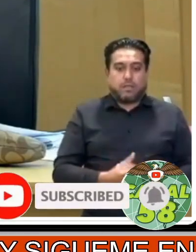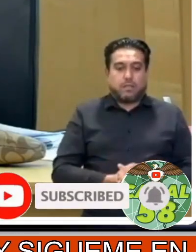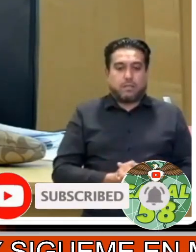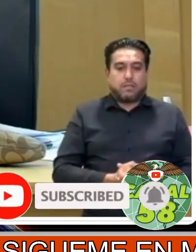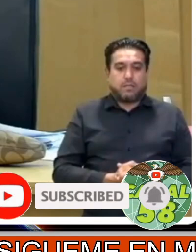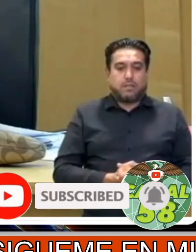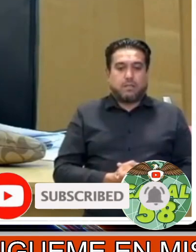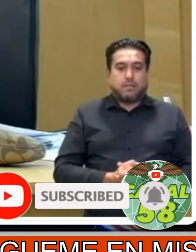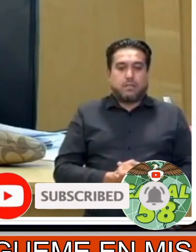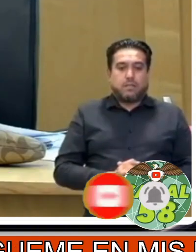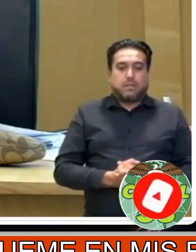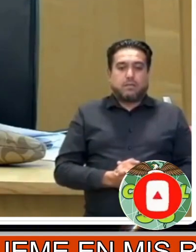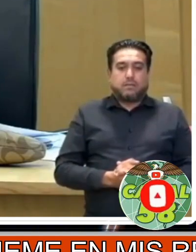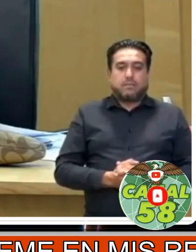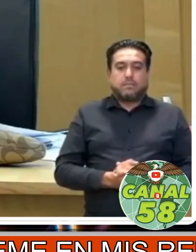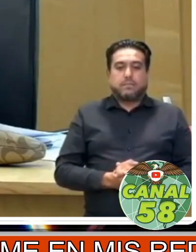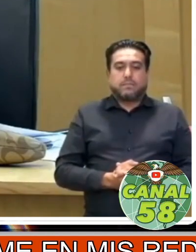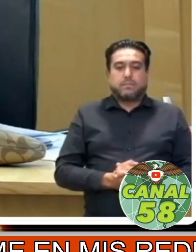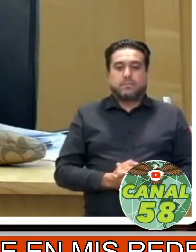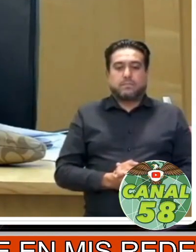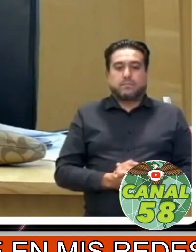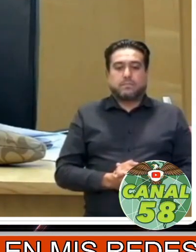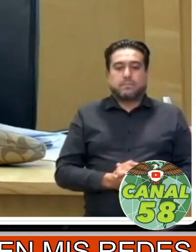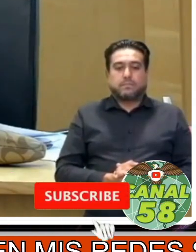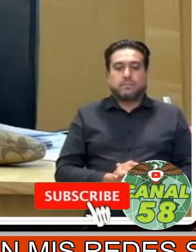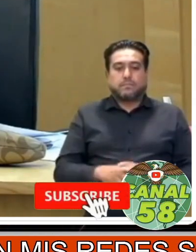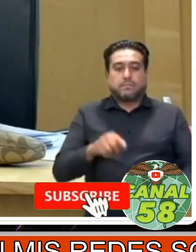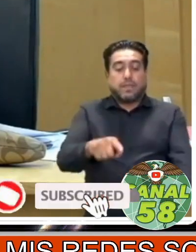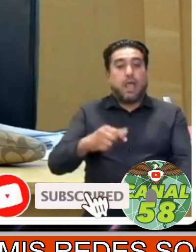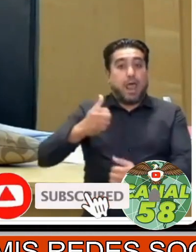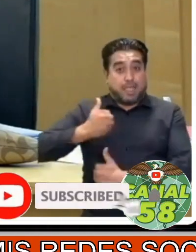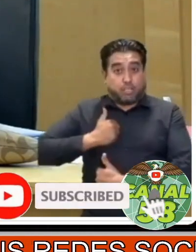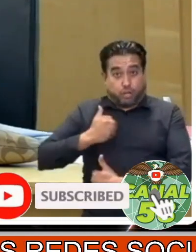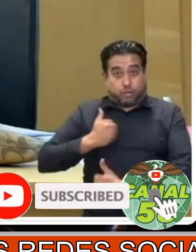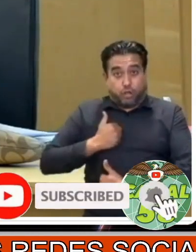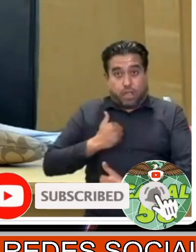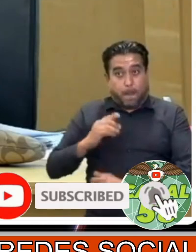con la violencia en el país, para lo cual mencionó lo siguiente. El ejército